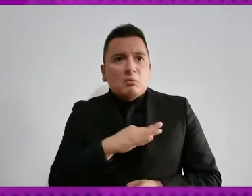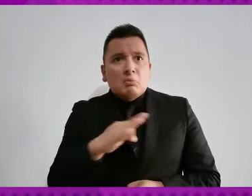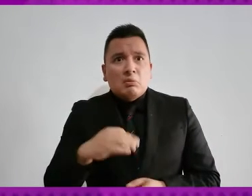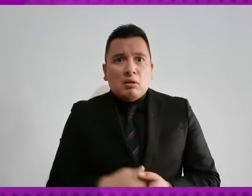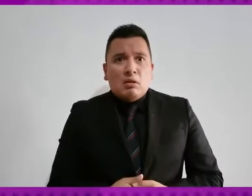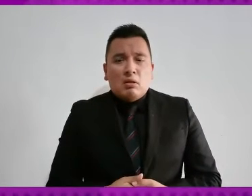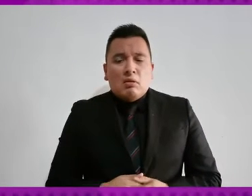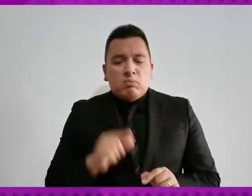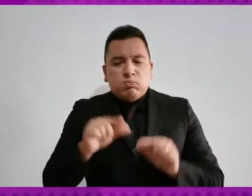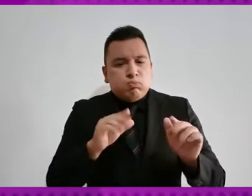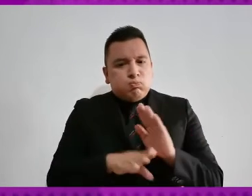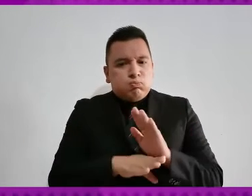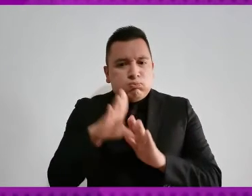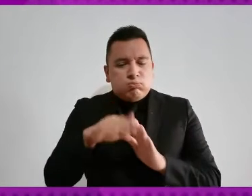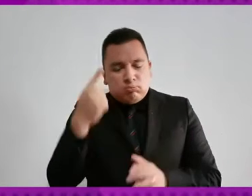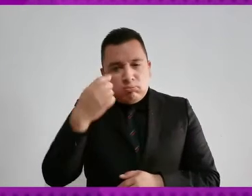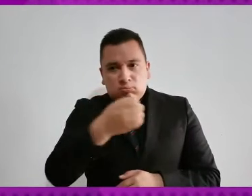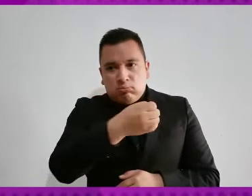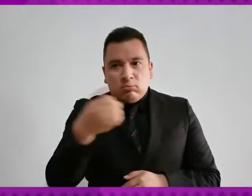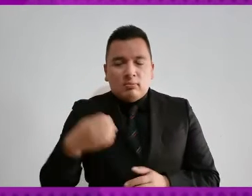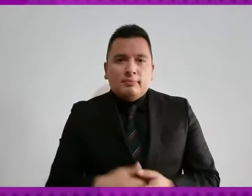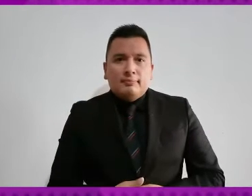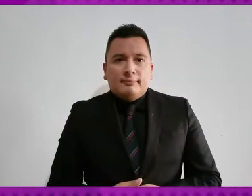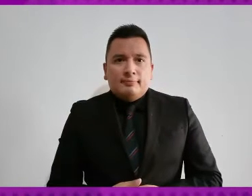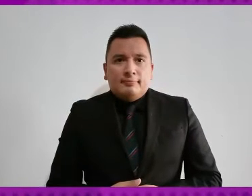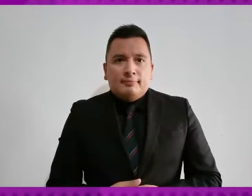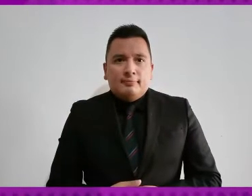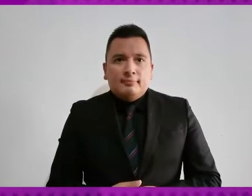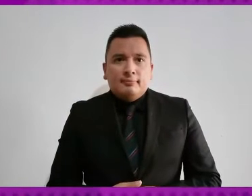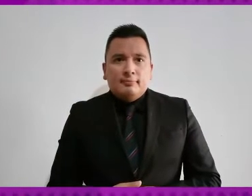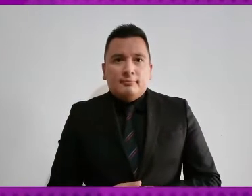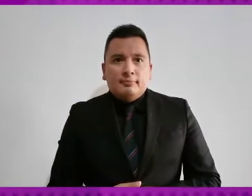efecto ir avanzando en la organización de los procesos electorales.